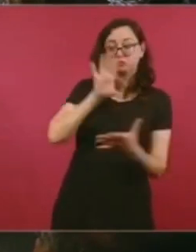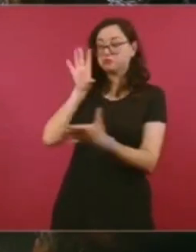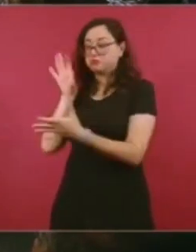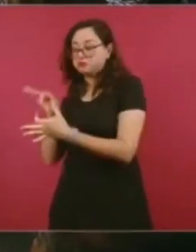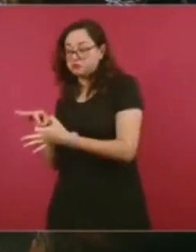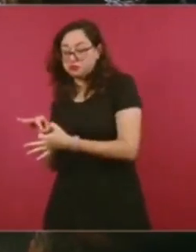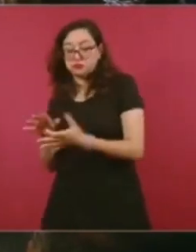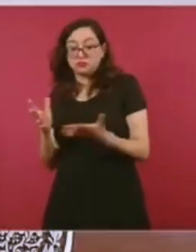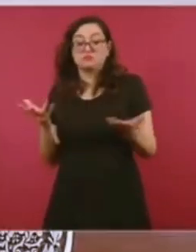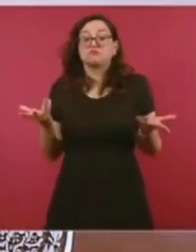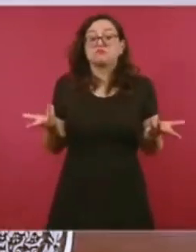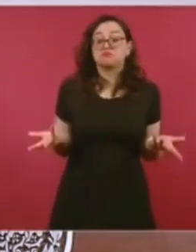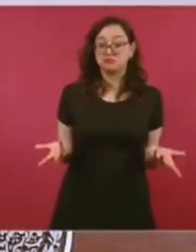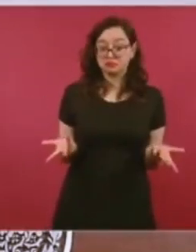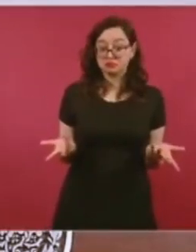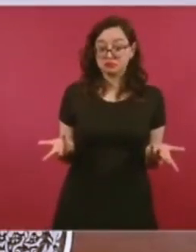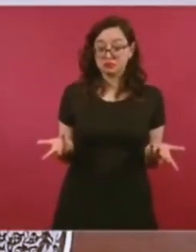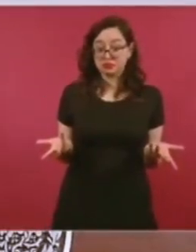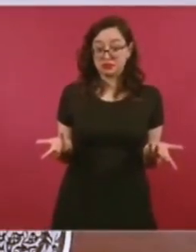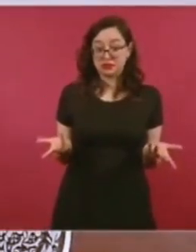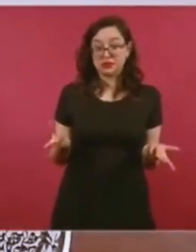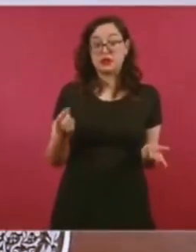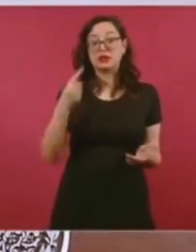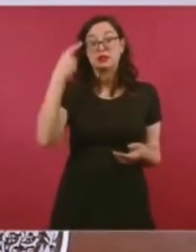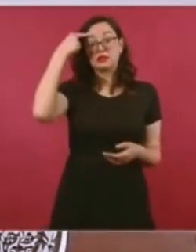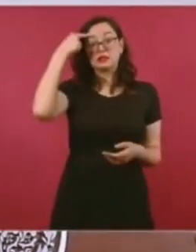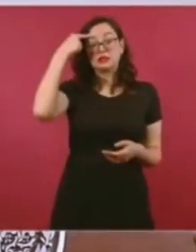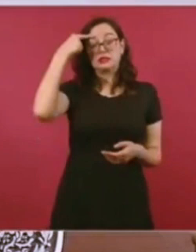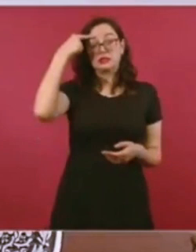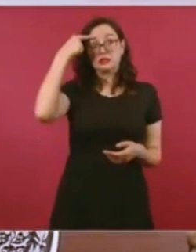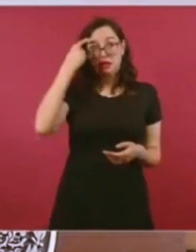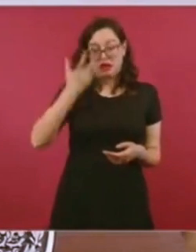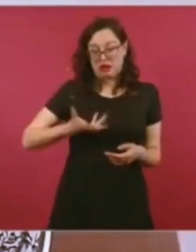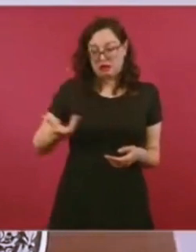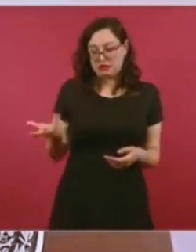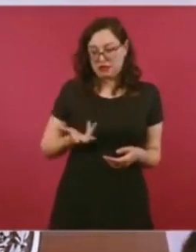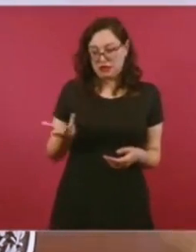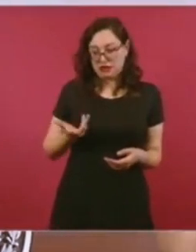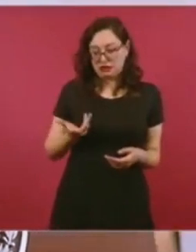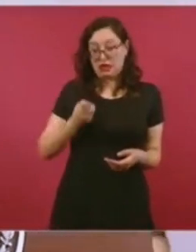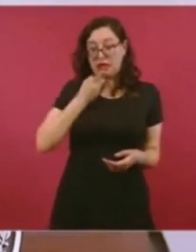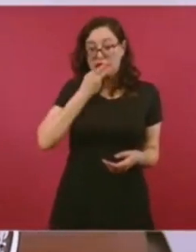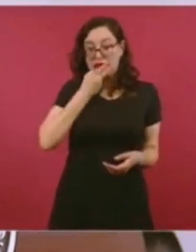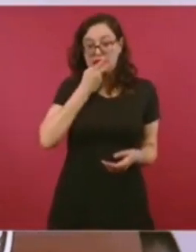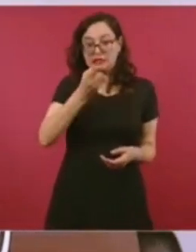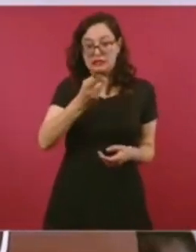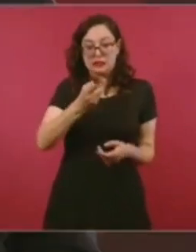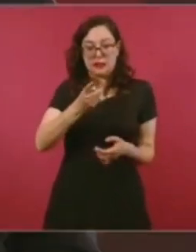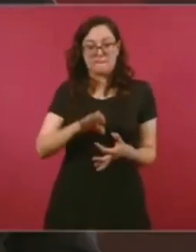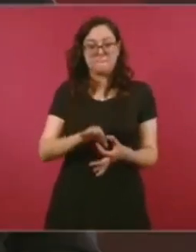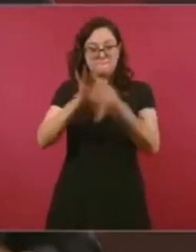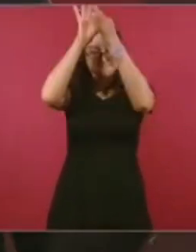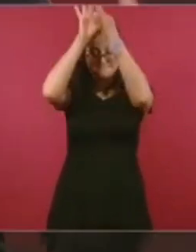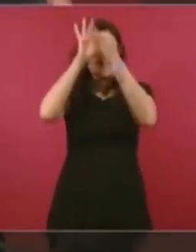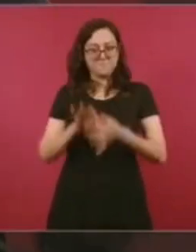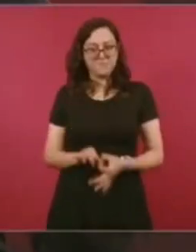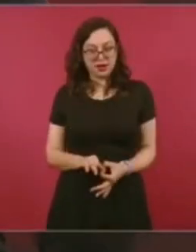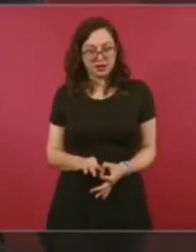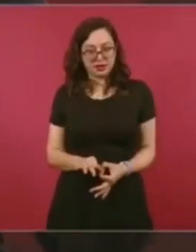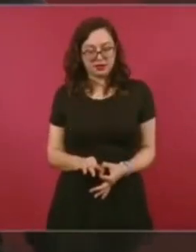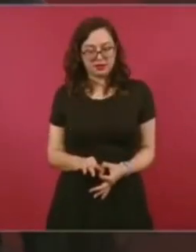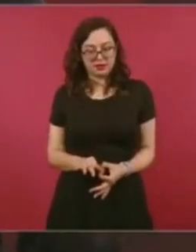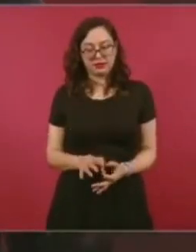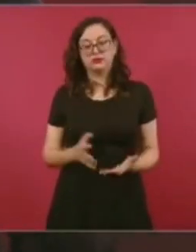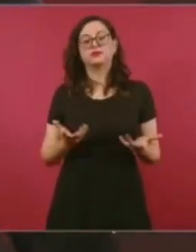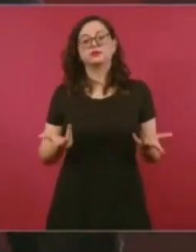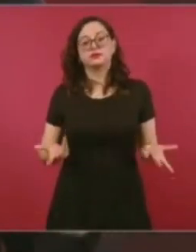estos ataques no son más que una estrategia desesperada de la oligarquía Quienes se sienten amenazados por los cambios reales y la lucha contra la